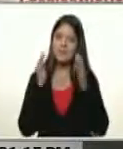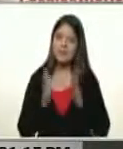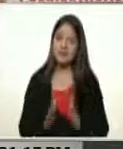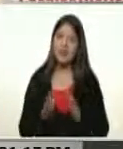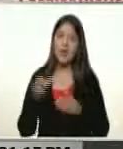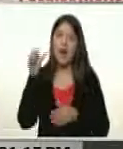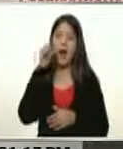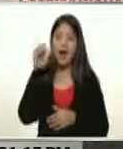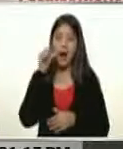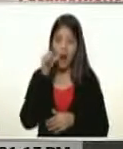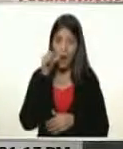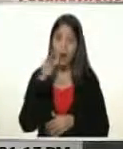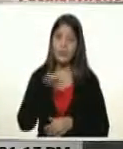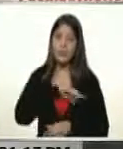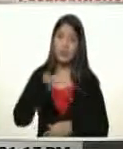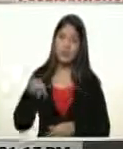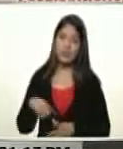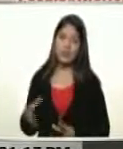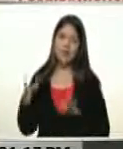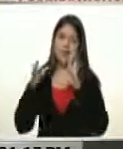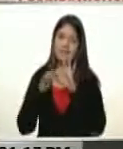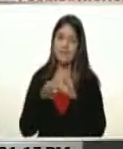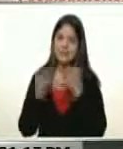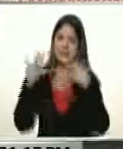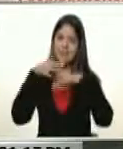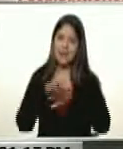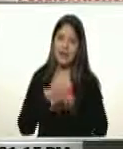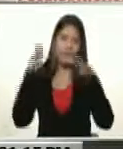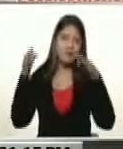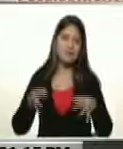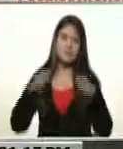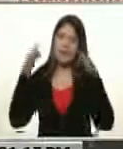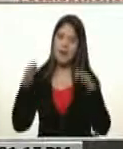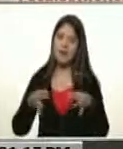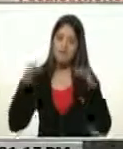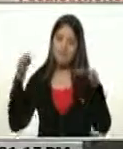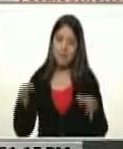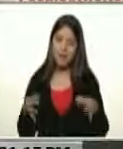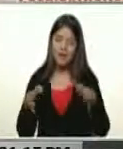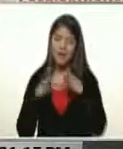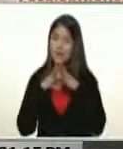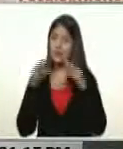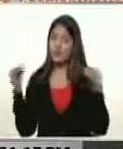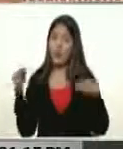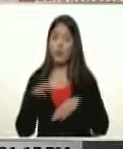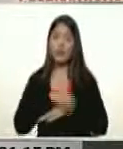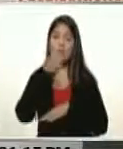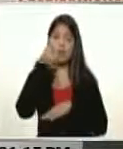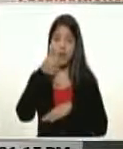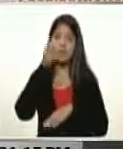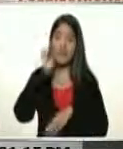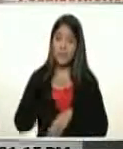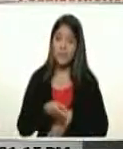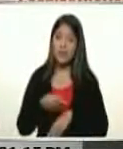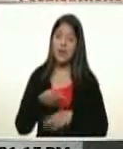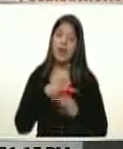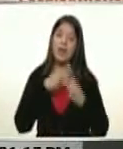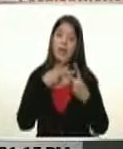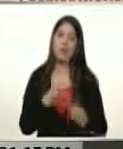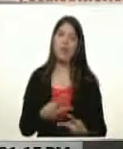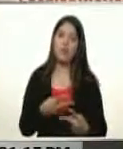Aguas, con quien andamos hermanados de manera permanente y que todas sus direcciones están también en la